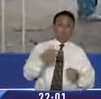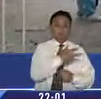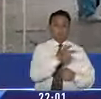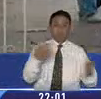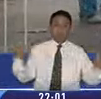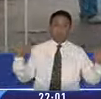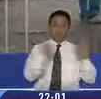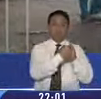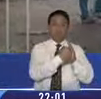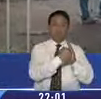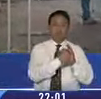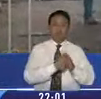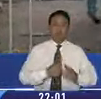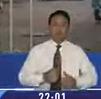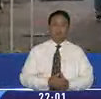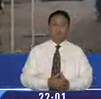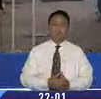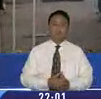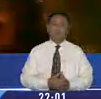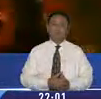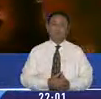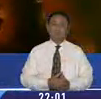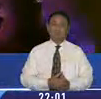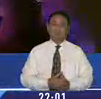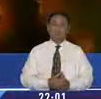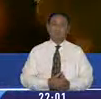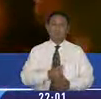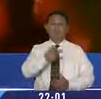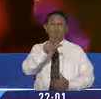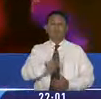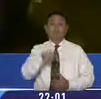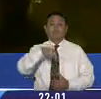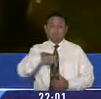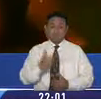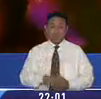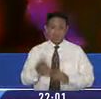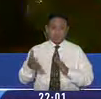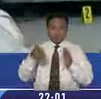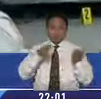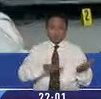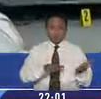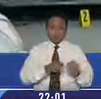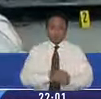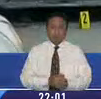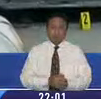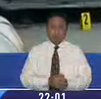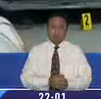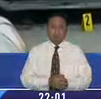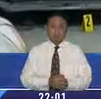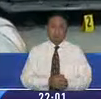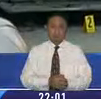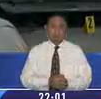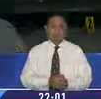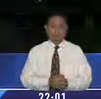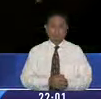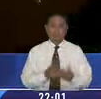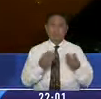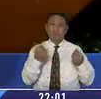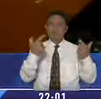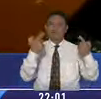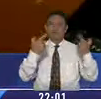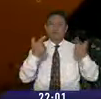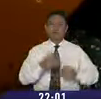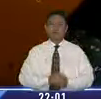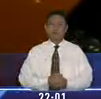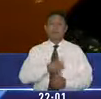alumbrado público. Los delincuentes lograron su cometido con toda la cantidad de disparos que realizaron. Alrededor de 24 indicios balísticos. El